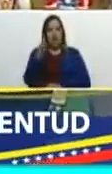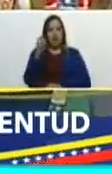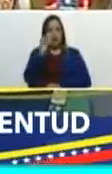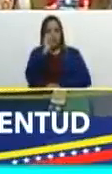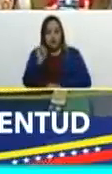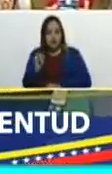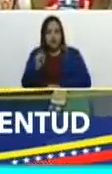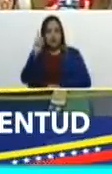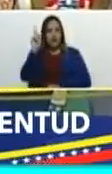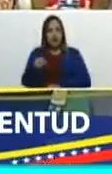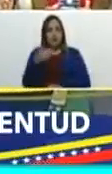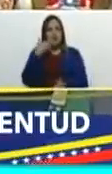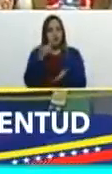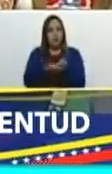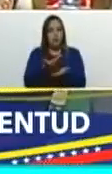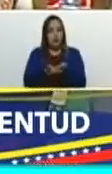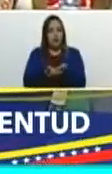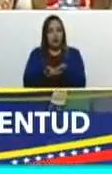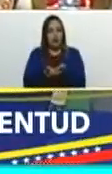Una propuesta...